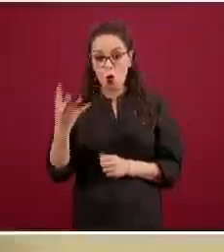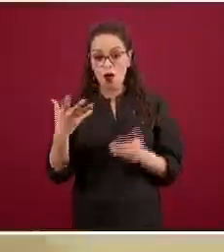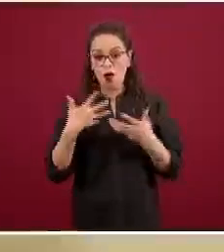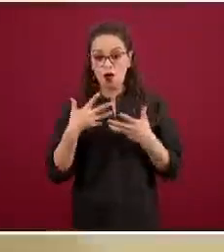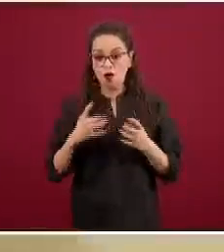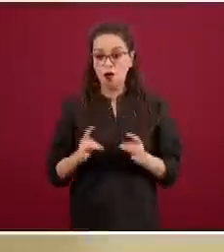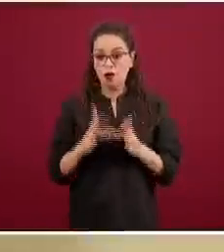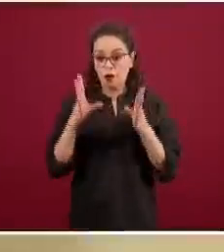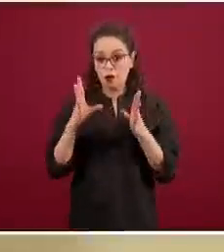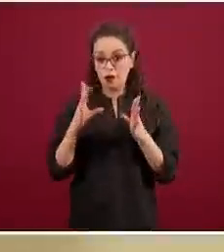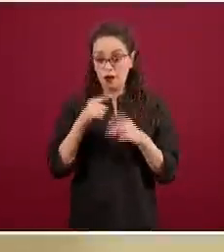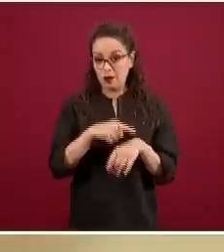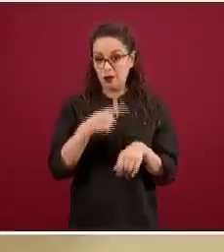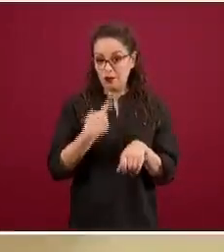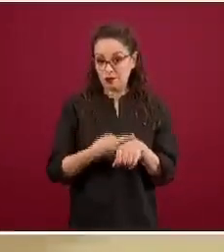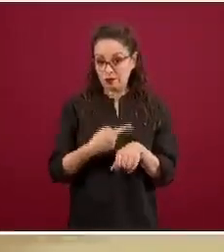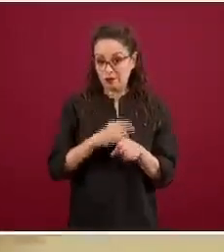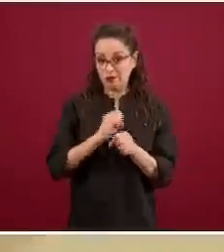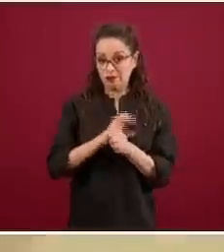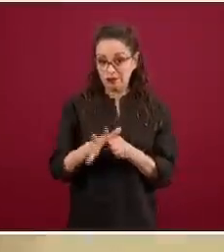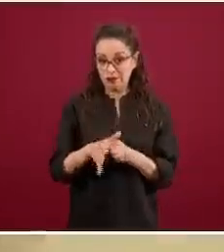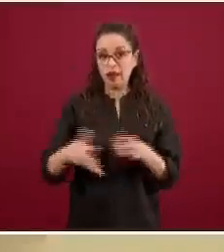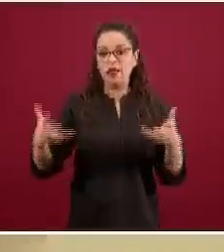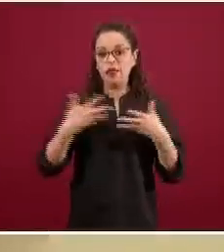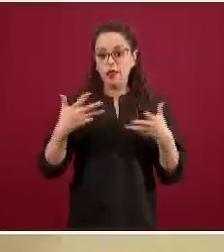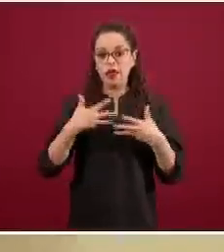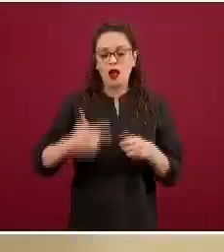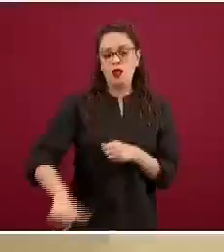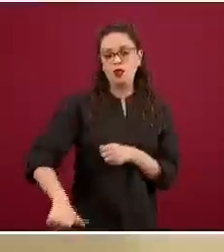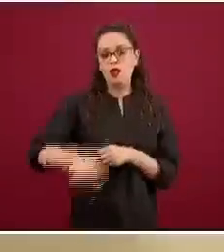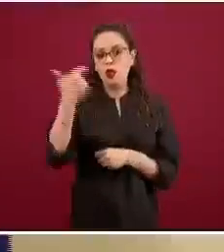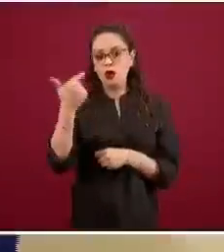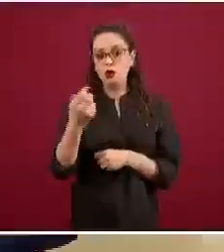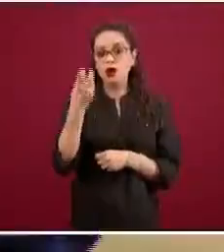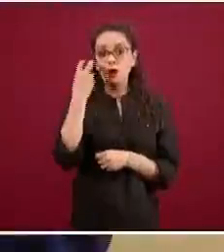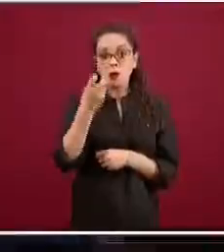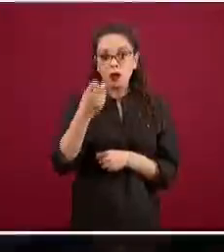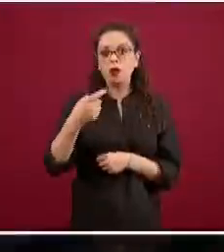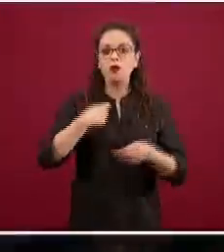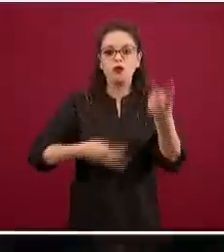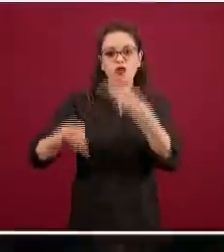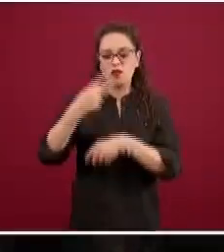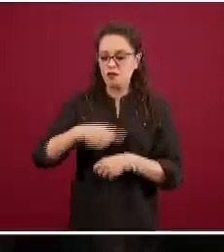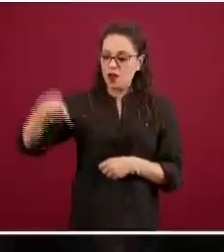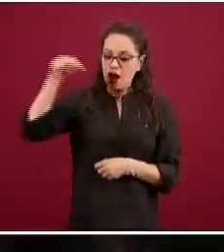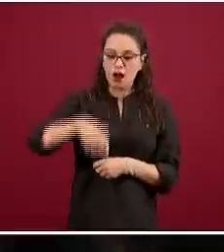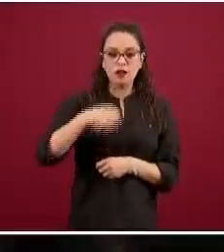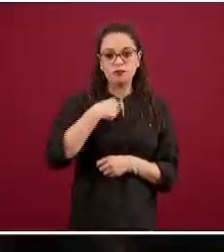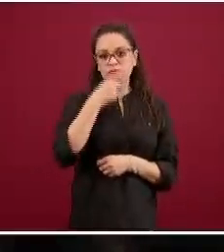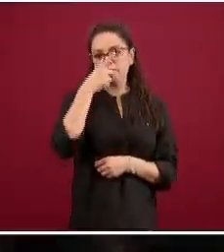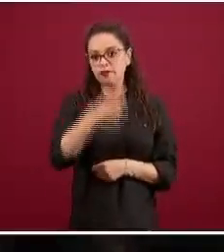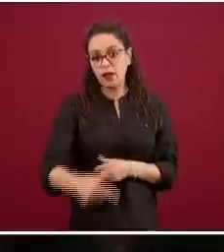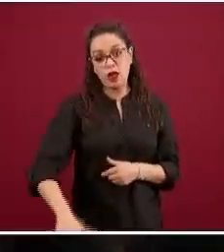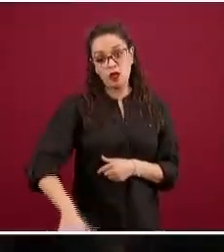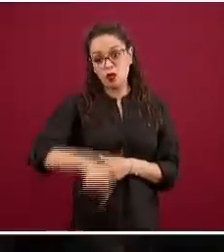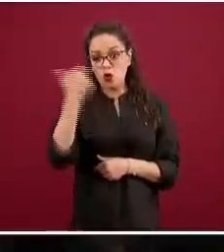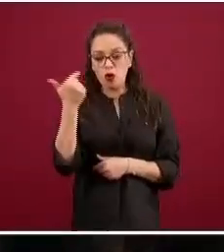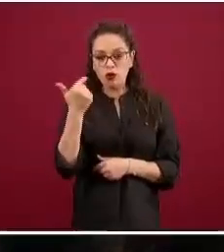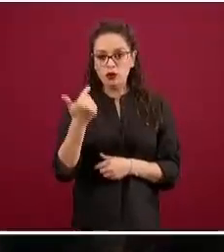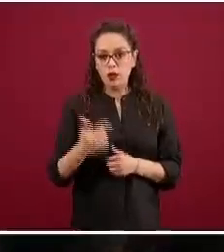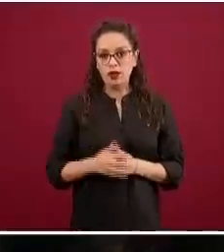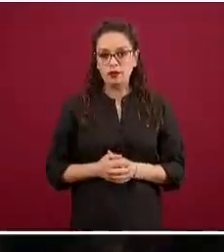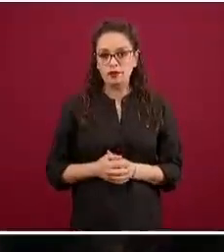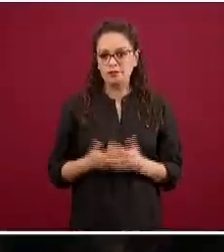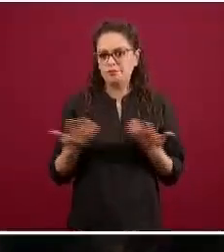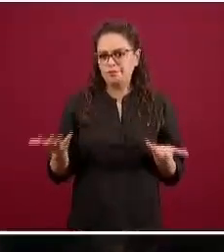tuvimos 12? Y por eso vine aquí a decir, tenemos 12. ¿Qué noticia puede ser tenemos 12?